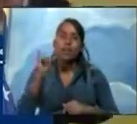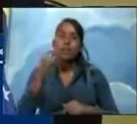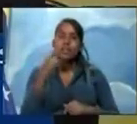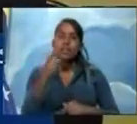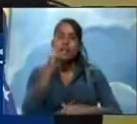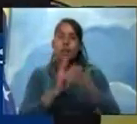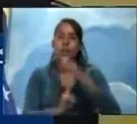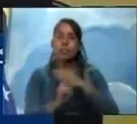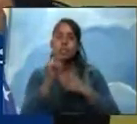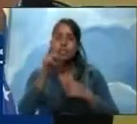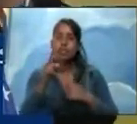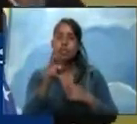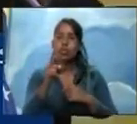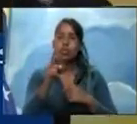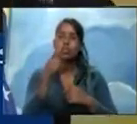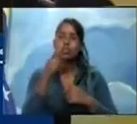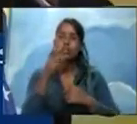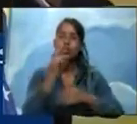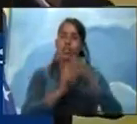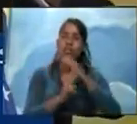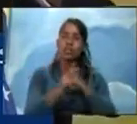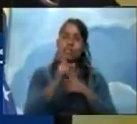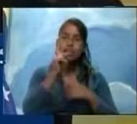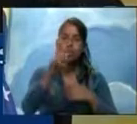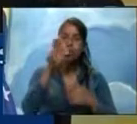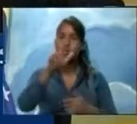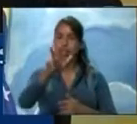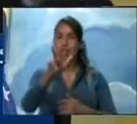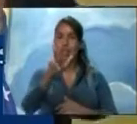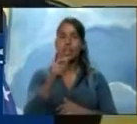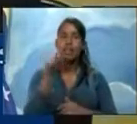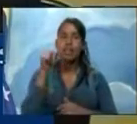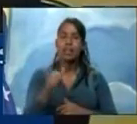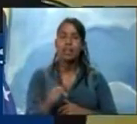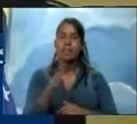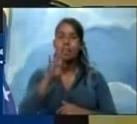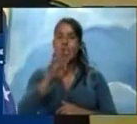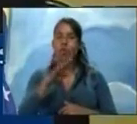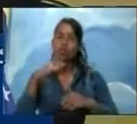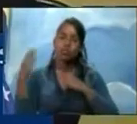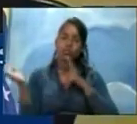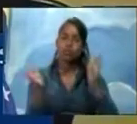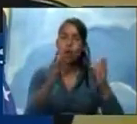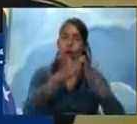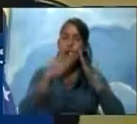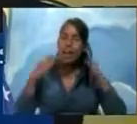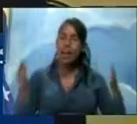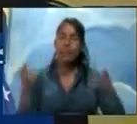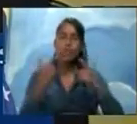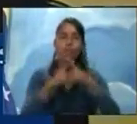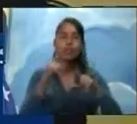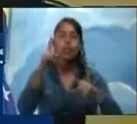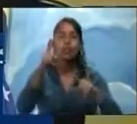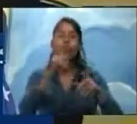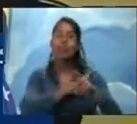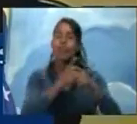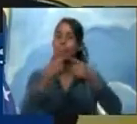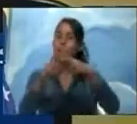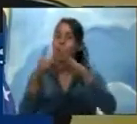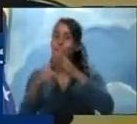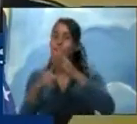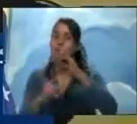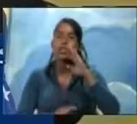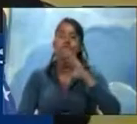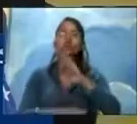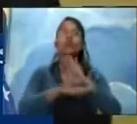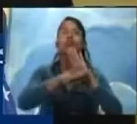el versículo, oiga bien, el versículo 3, y estas 4 bestias grandes, diferentes una de la otra, subían